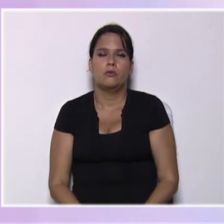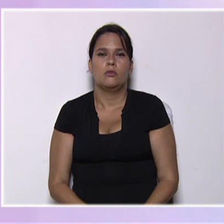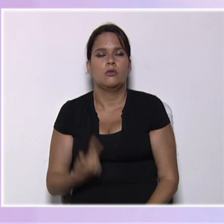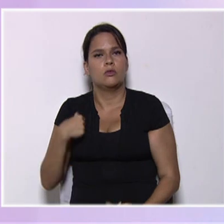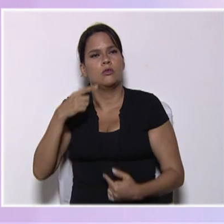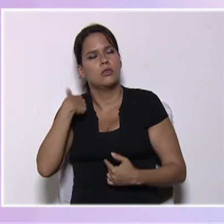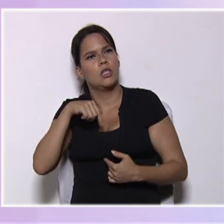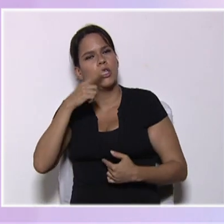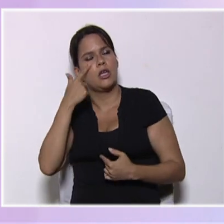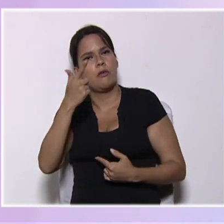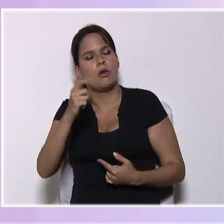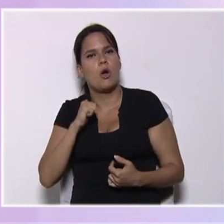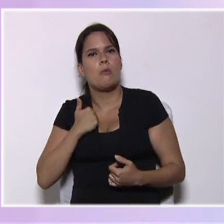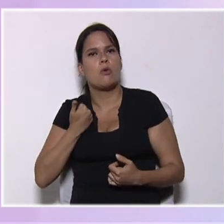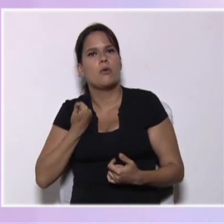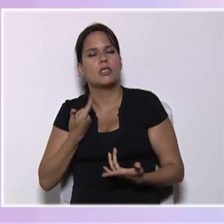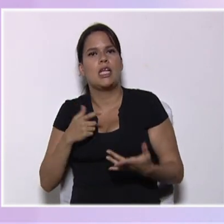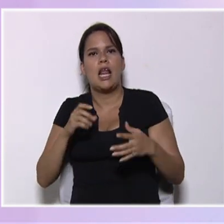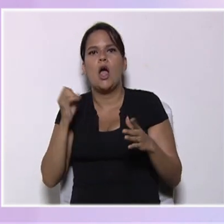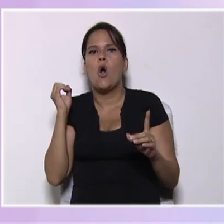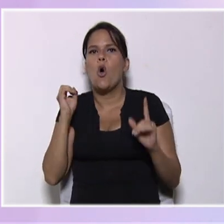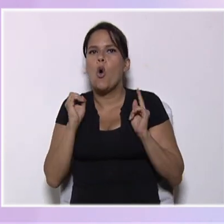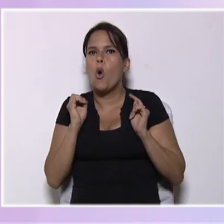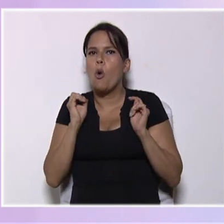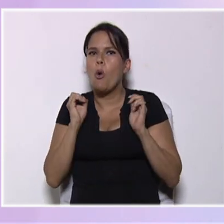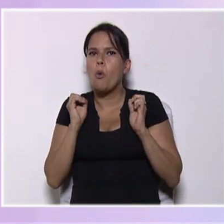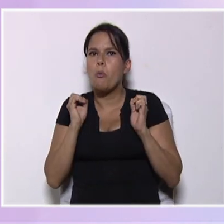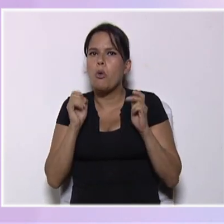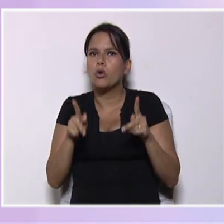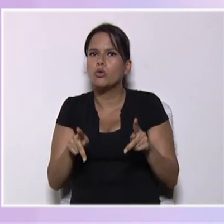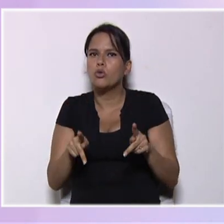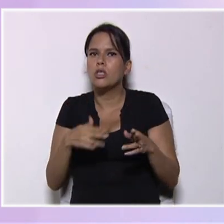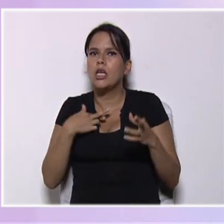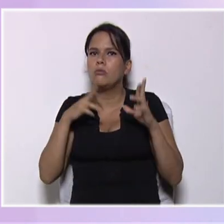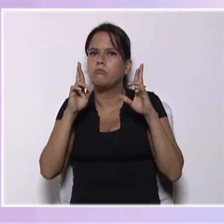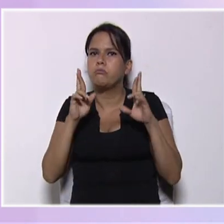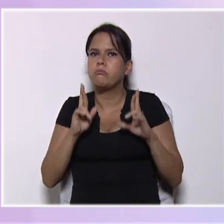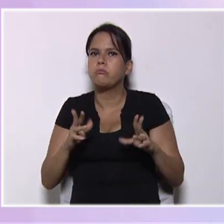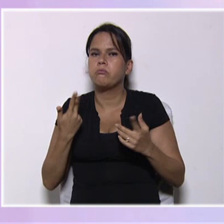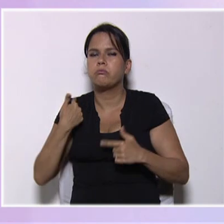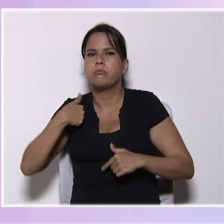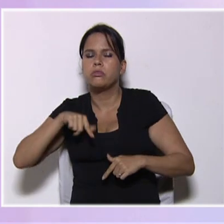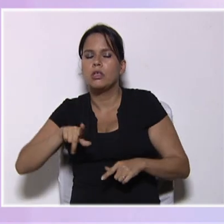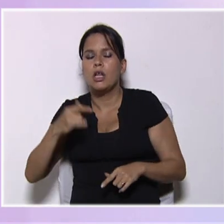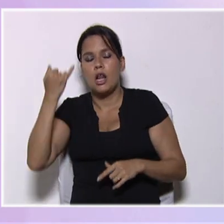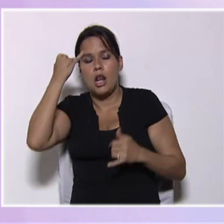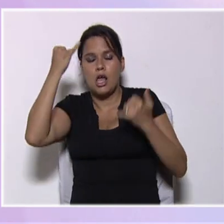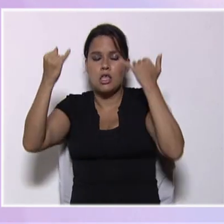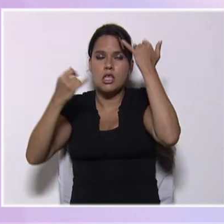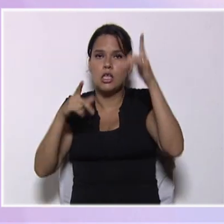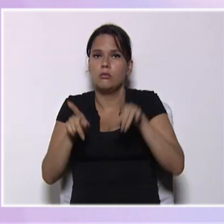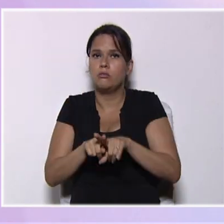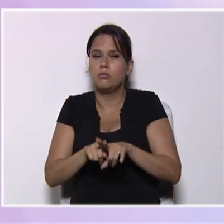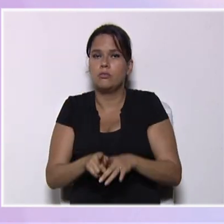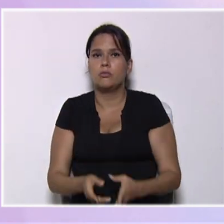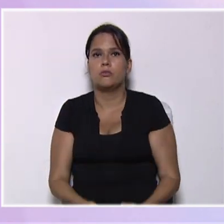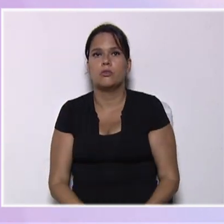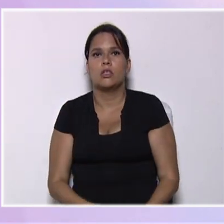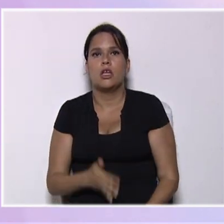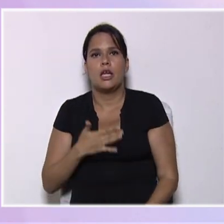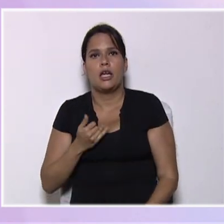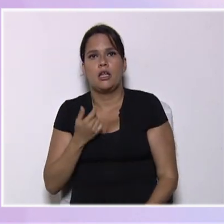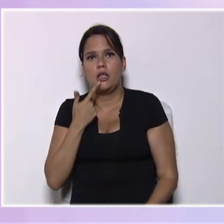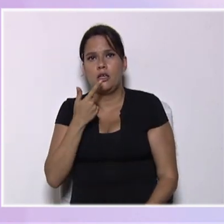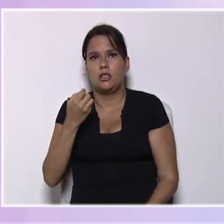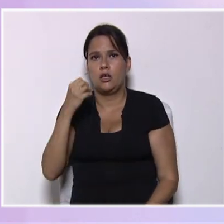muchachos, con aprovechar las oportunidades de los recursos con los que contamos. La idea también es esa. Quería comentarte, aquí tengo